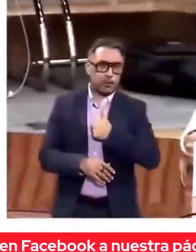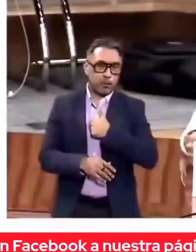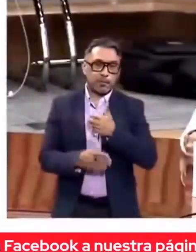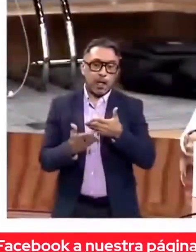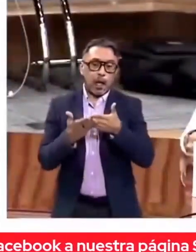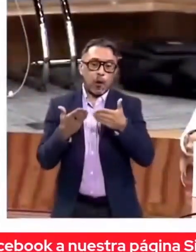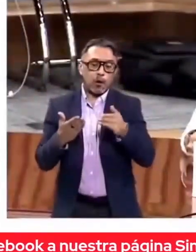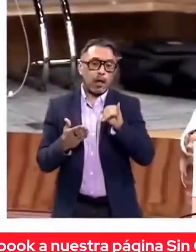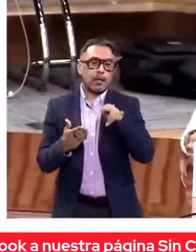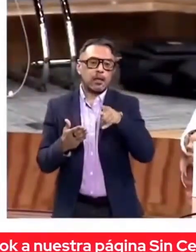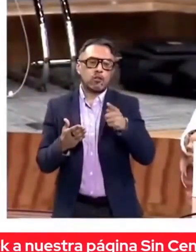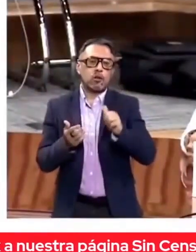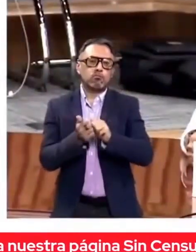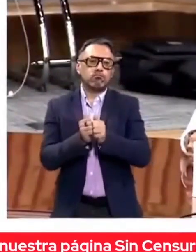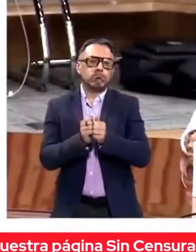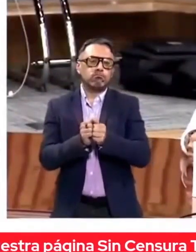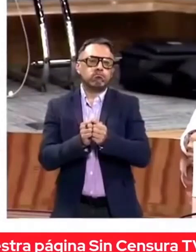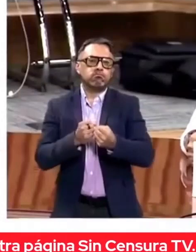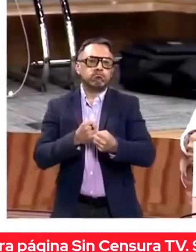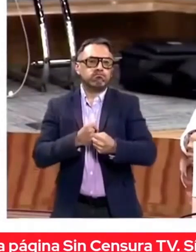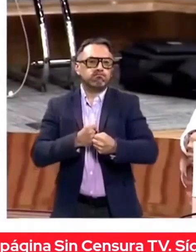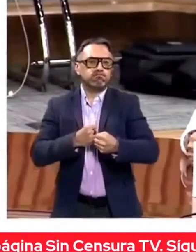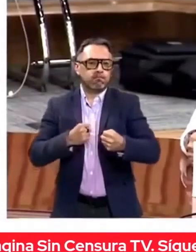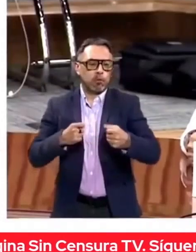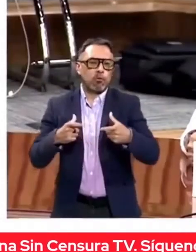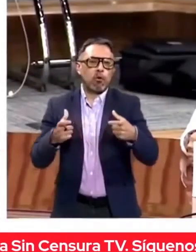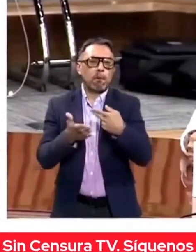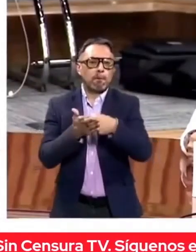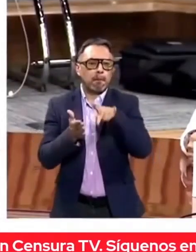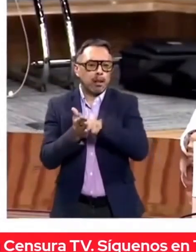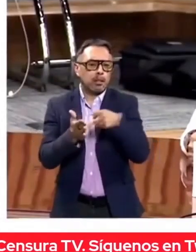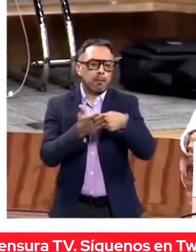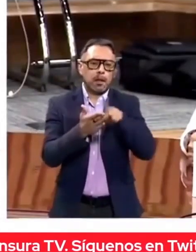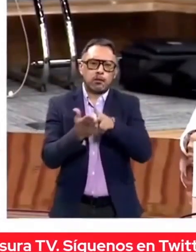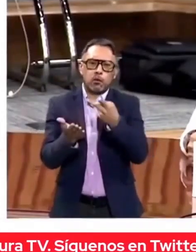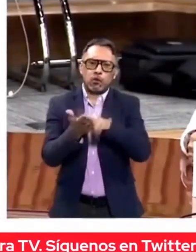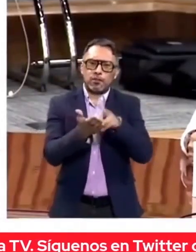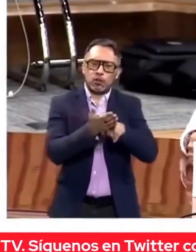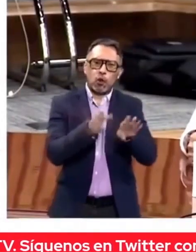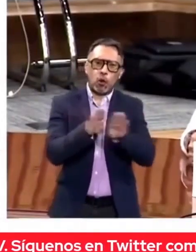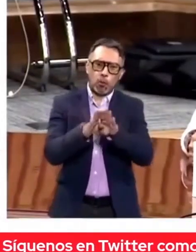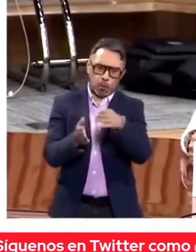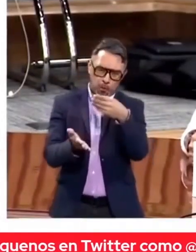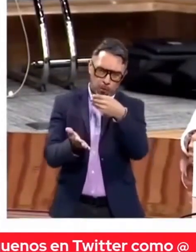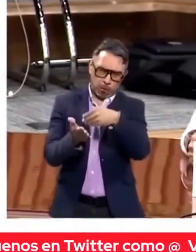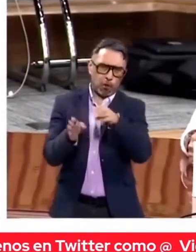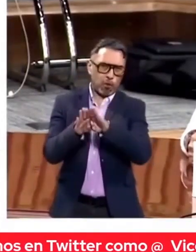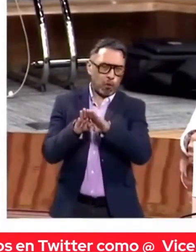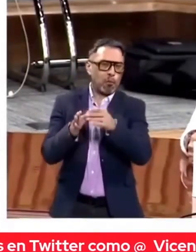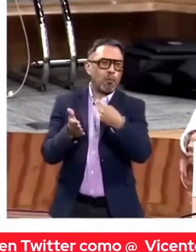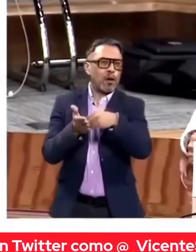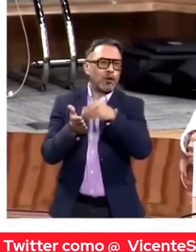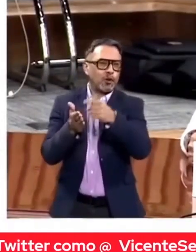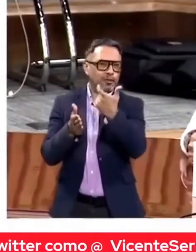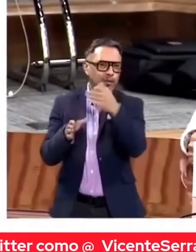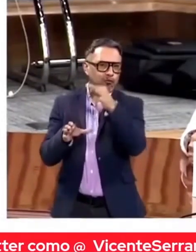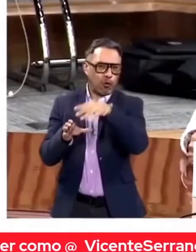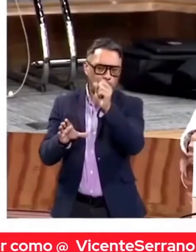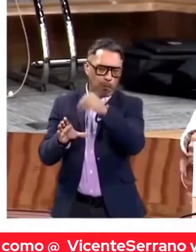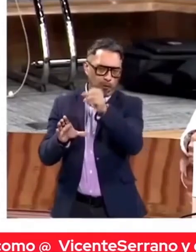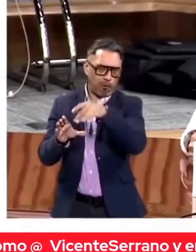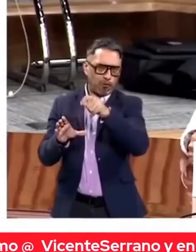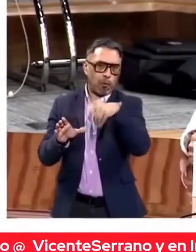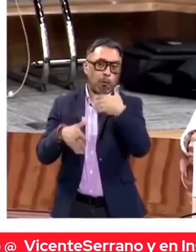un instituto obeso con plazas con funciones repetidas con un marranote para el pago de liquidaciones y